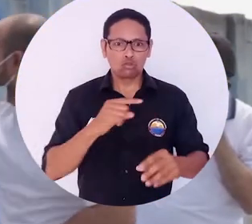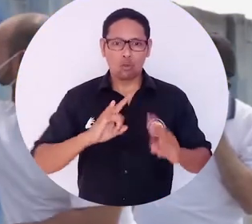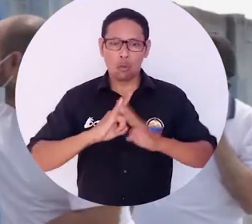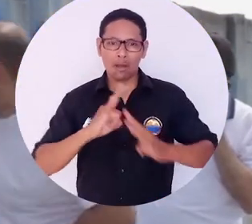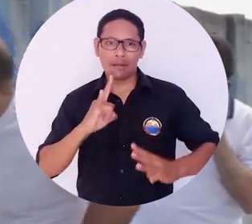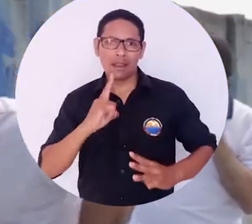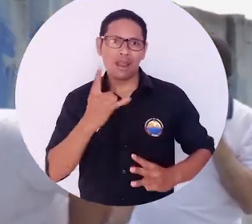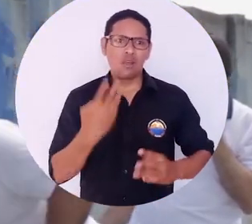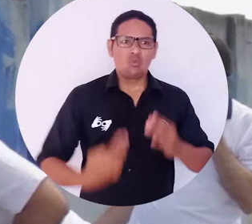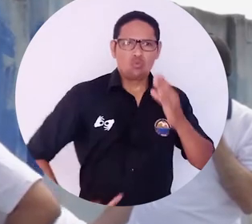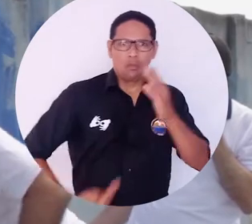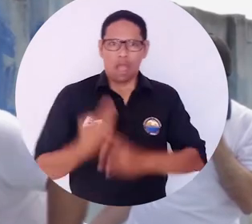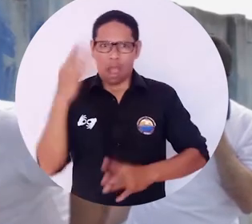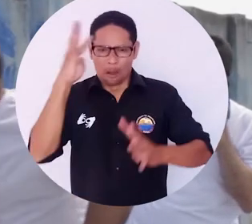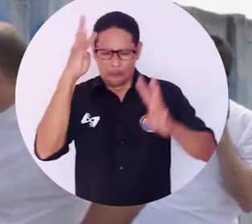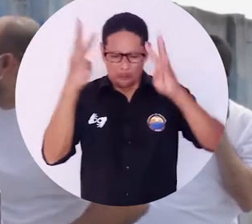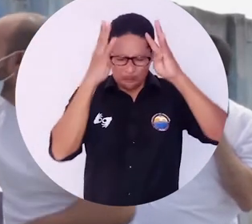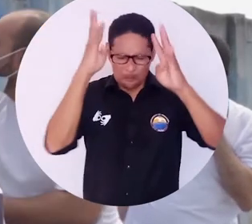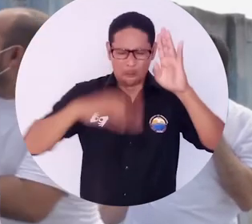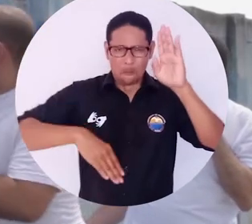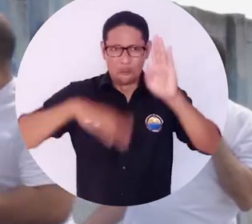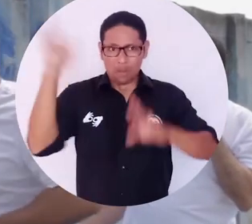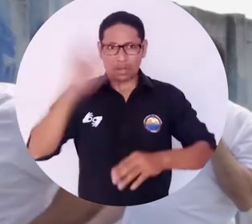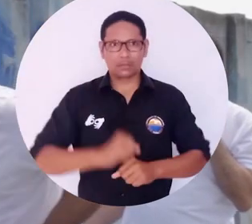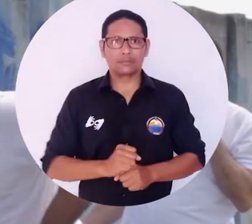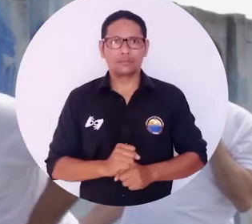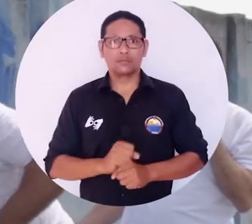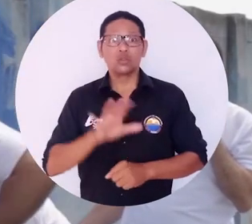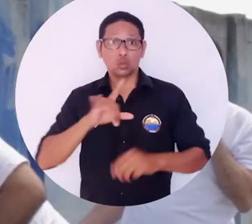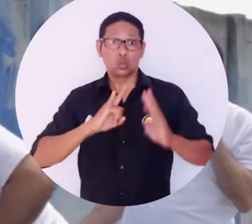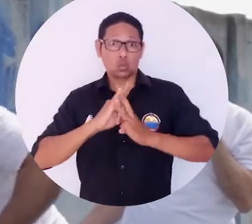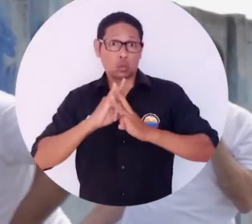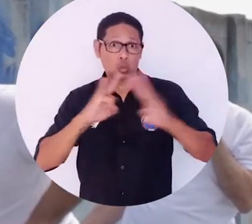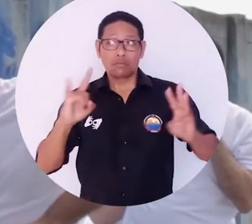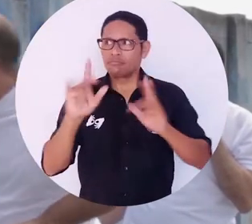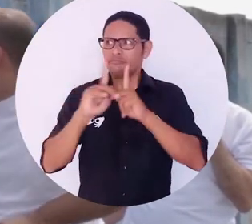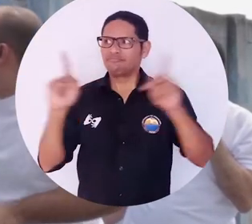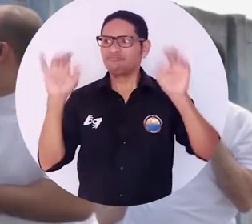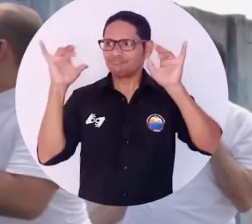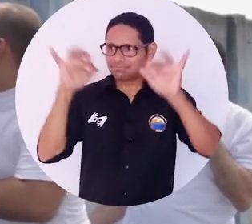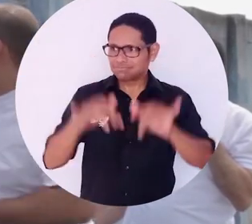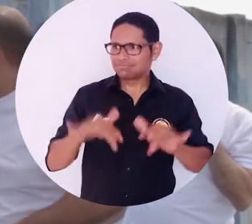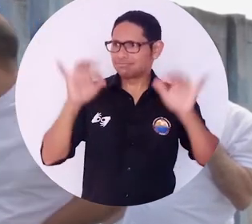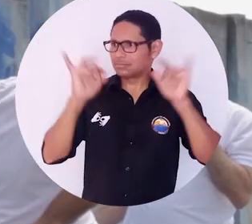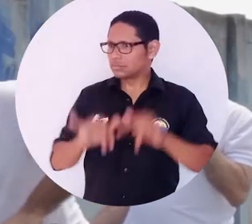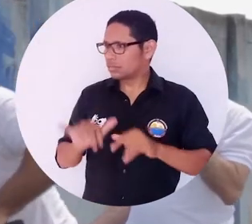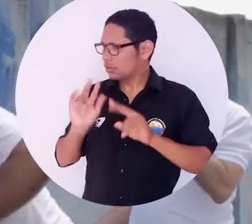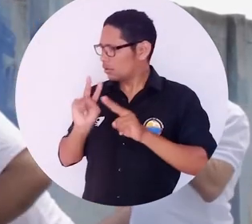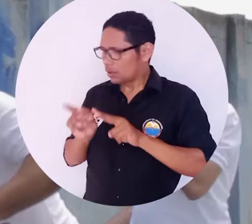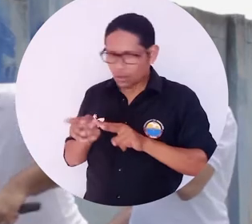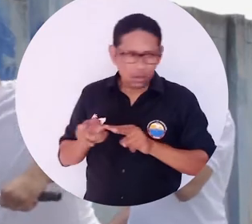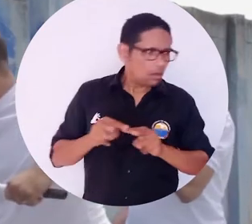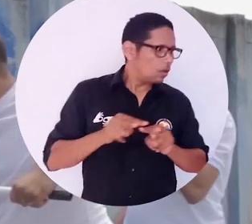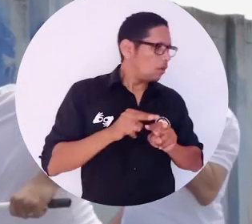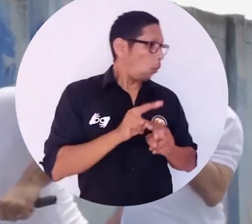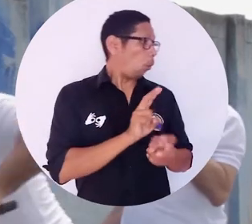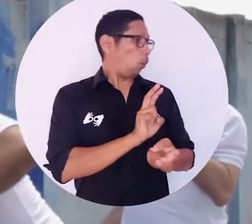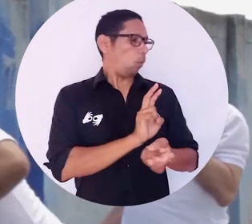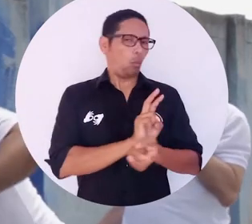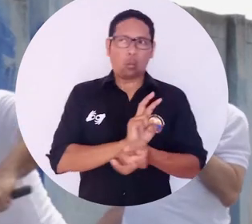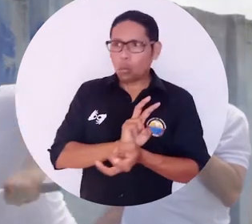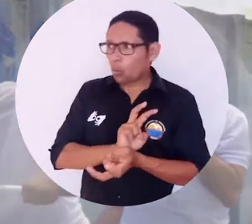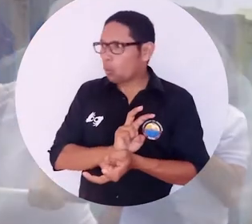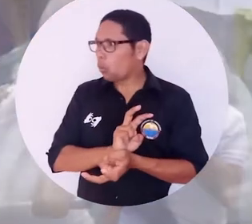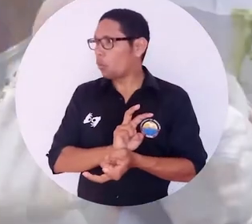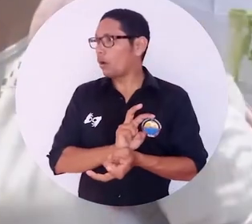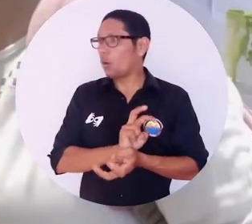de las insignias que ha caracterizado siempre a Unimagdalena es que todo el que viene a ella a la visita siempre comenta por qué ustedes